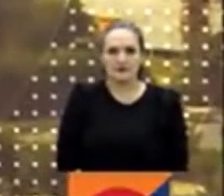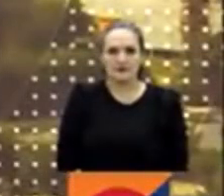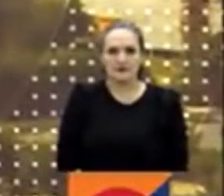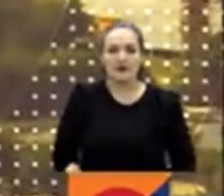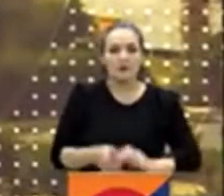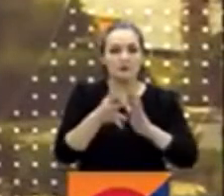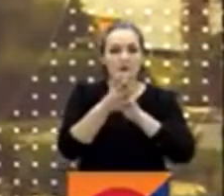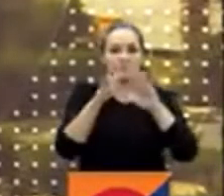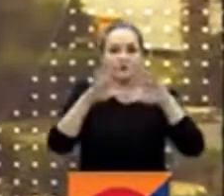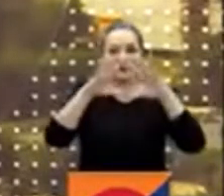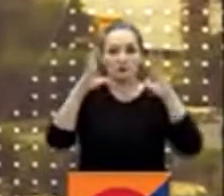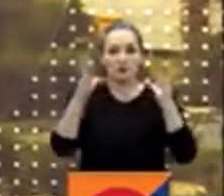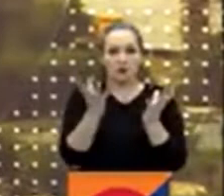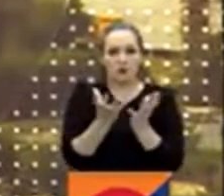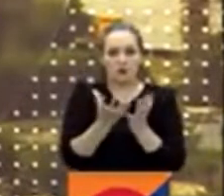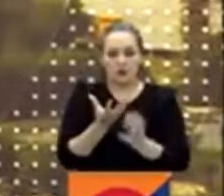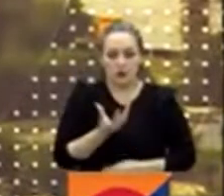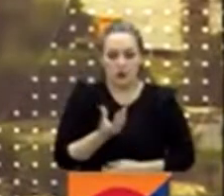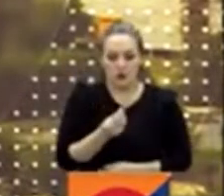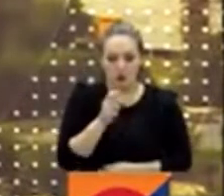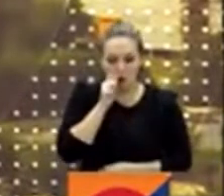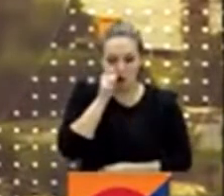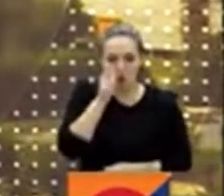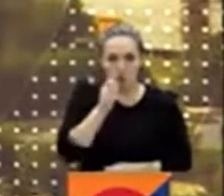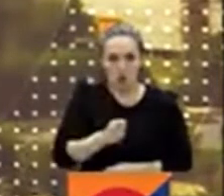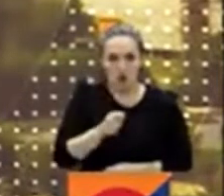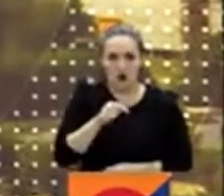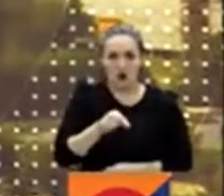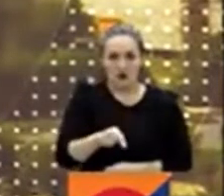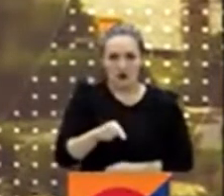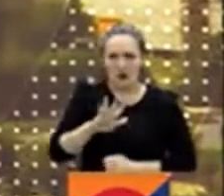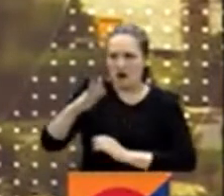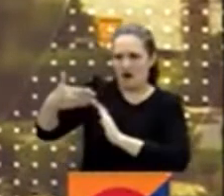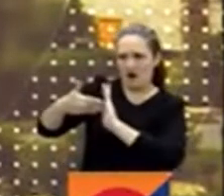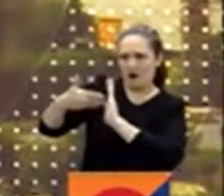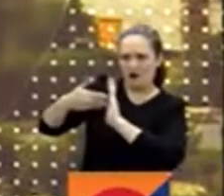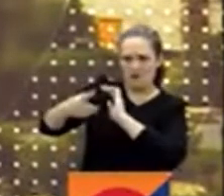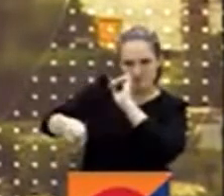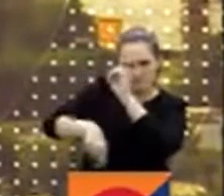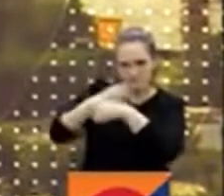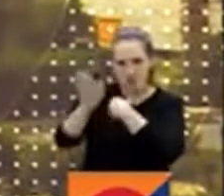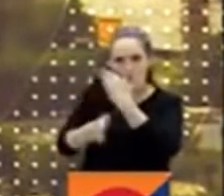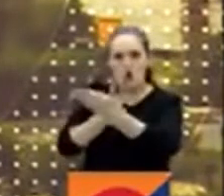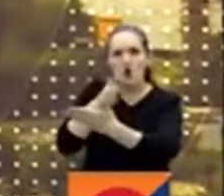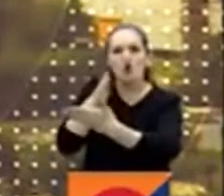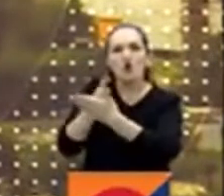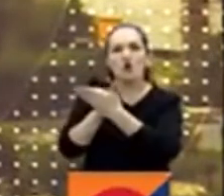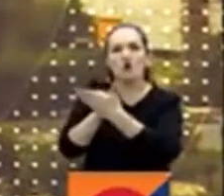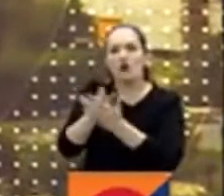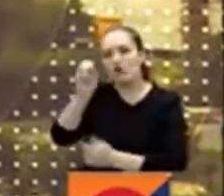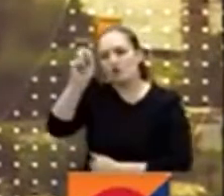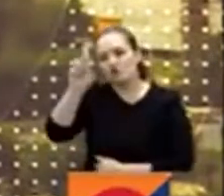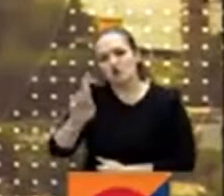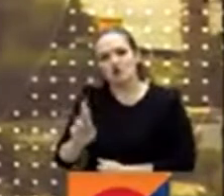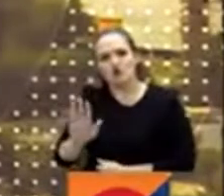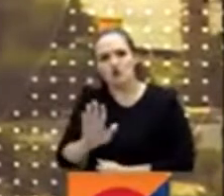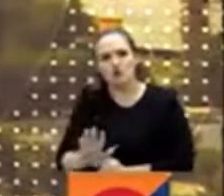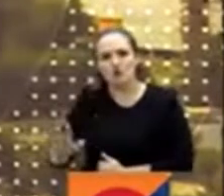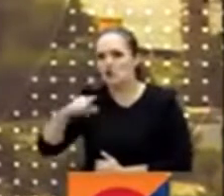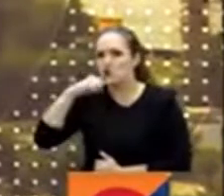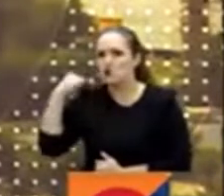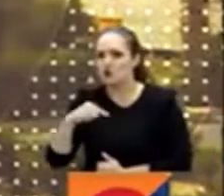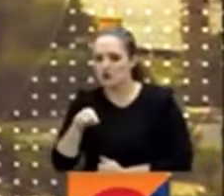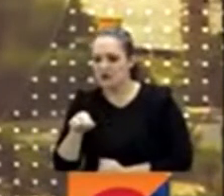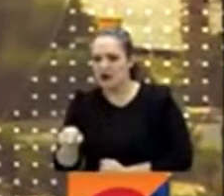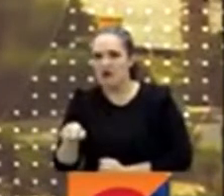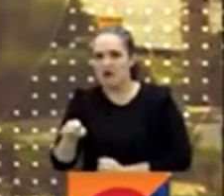Información del mundo. Fuerzas ucranianas lanzaron una contraofensiva en el sur del país para recuperar áreas ocupadas por tropas rusas. En